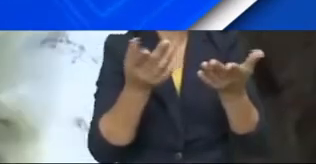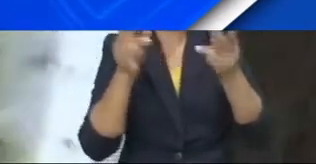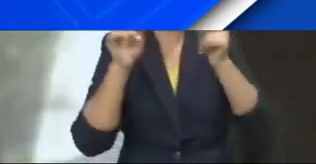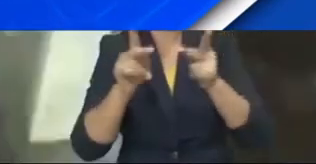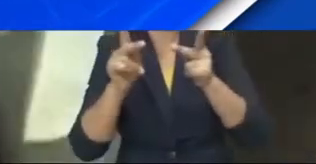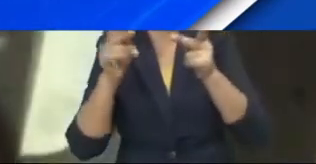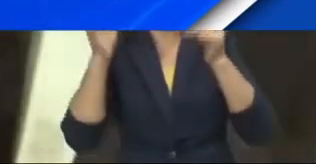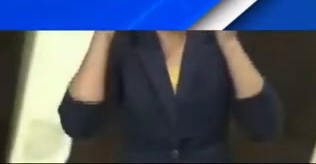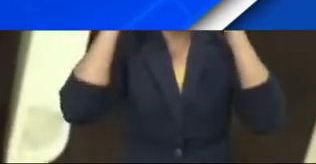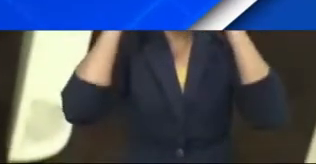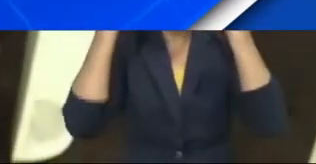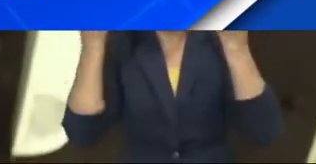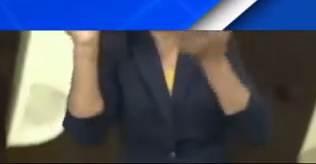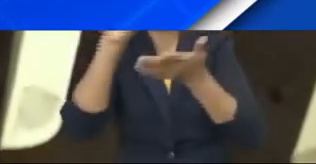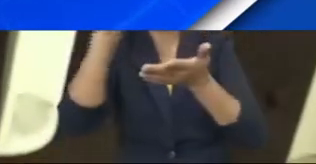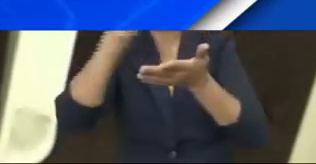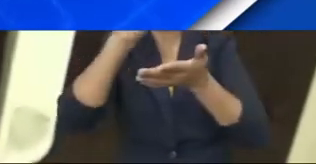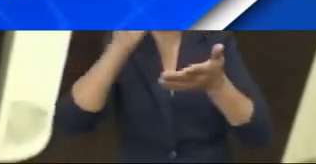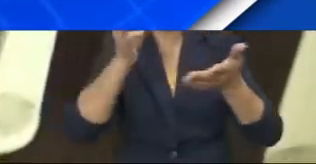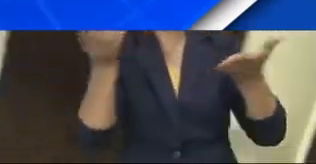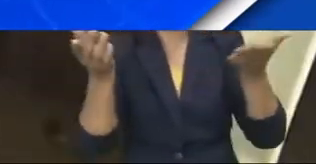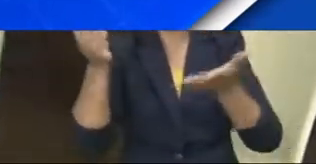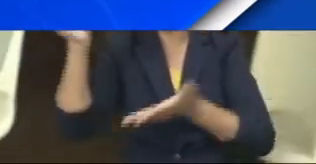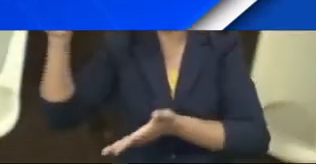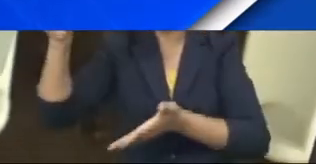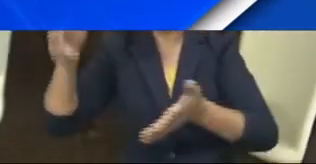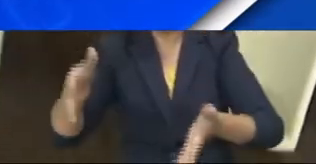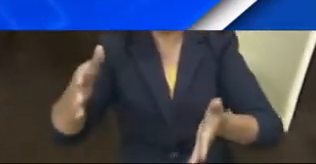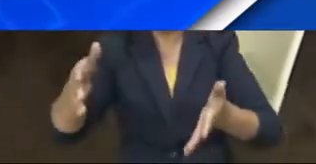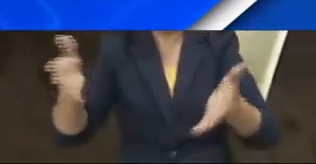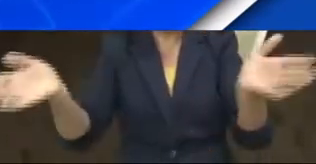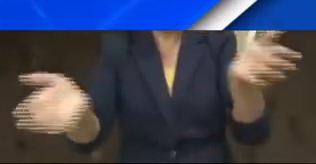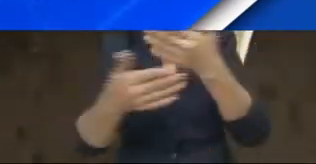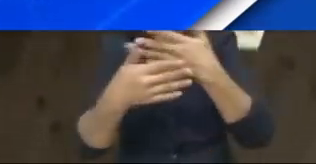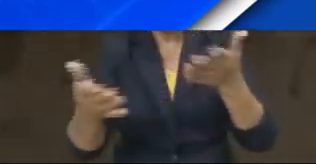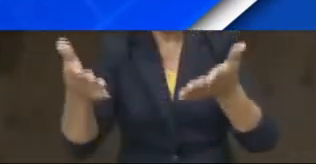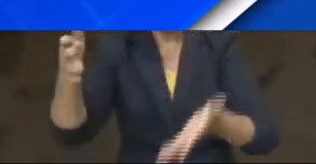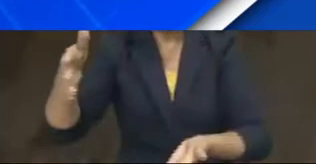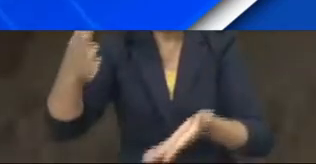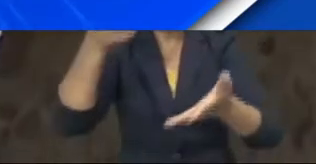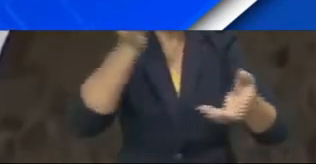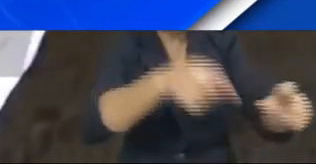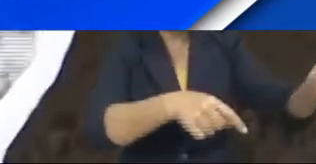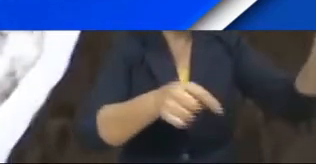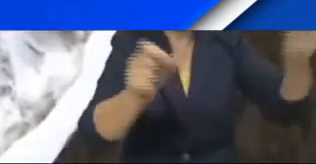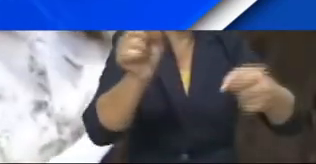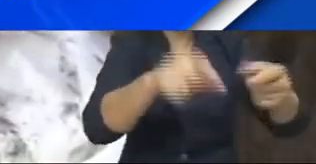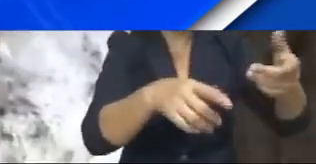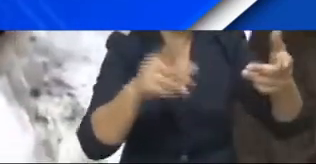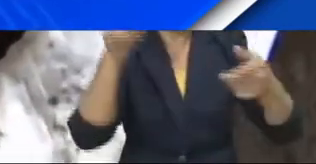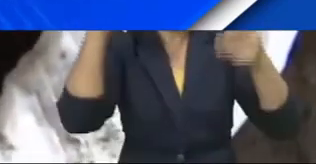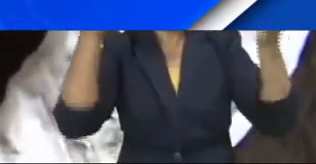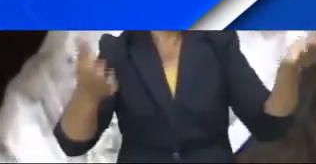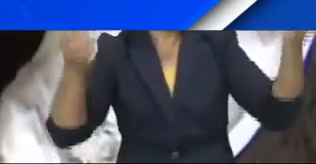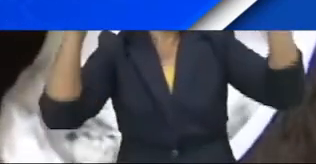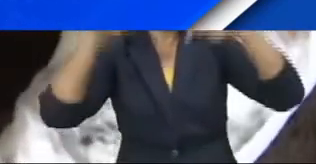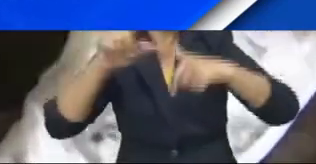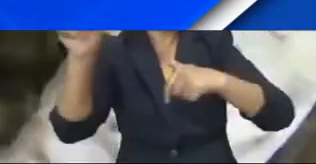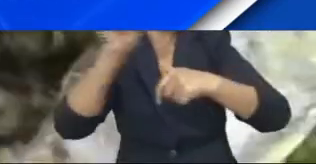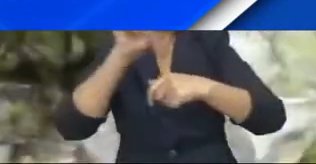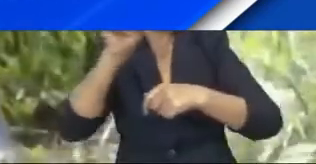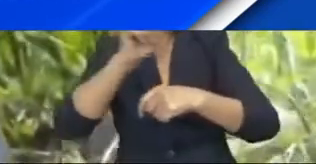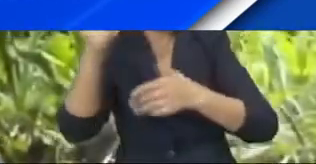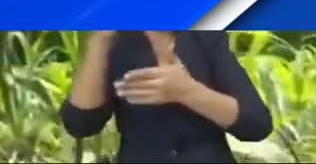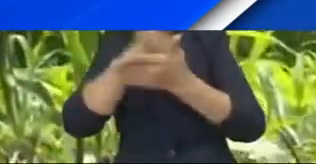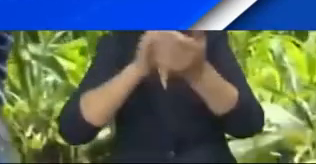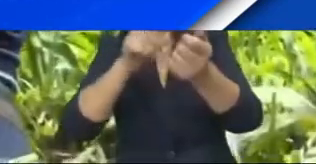generación de tecnologías que ya en el primer semestre se han estado presentando tecnologías.